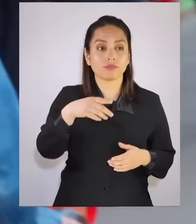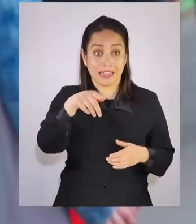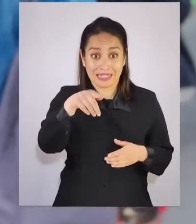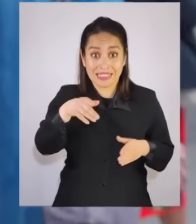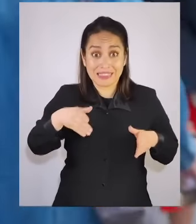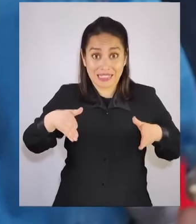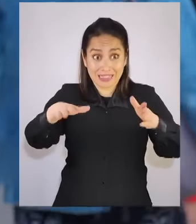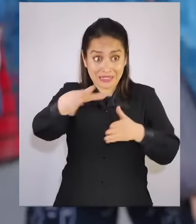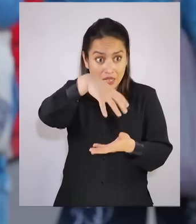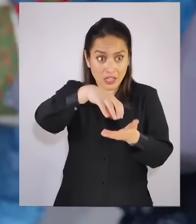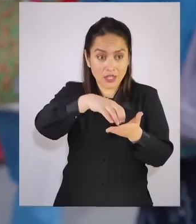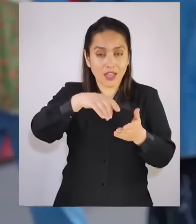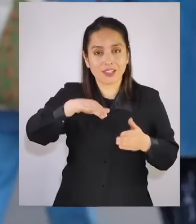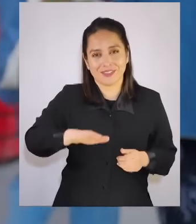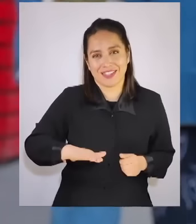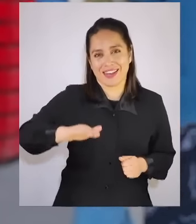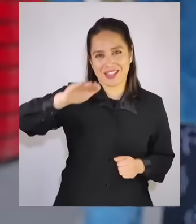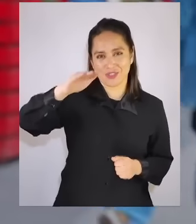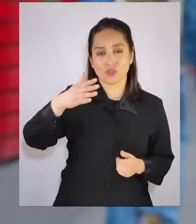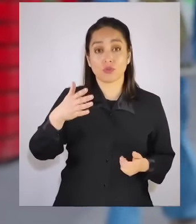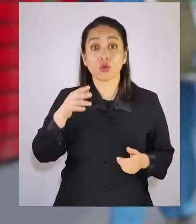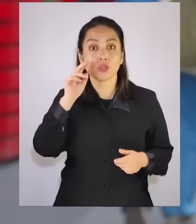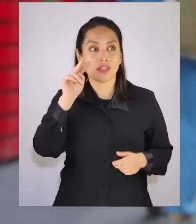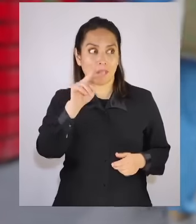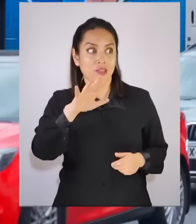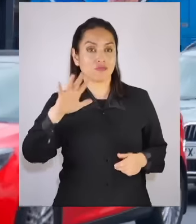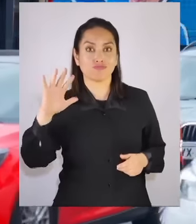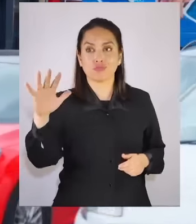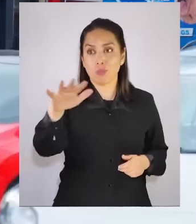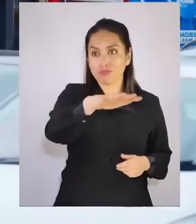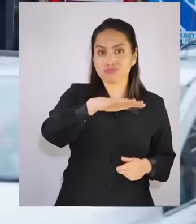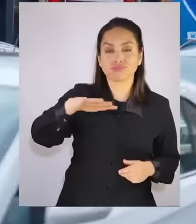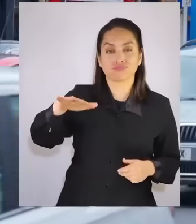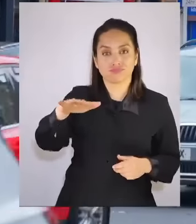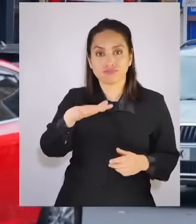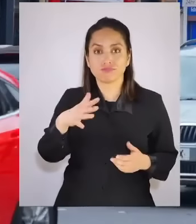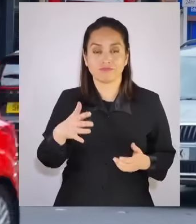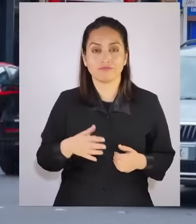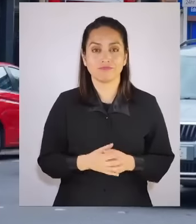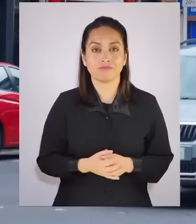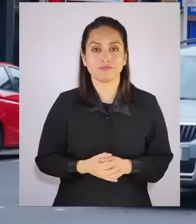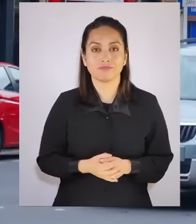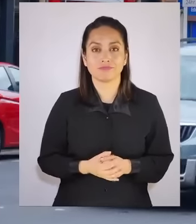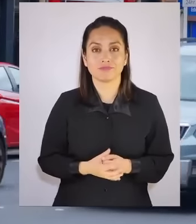barrio, particularmente en lo que están viendo aquí alrededor.